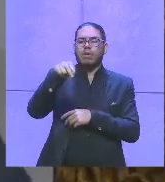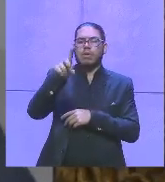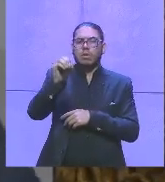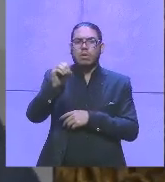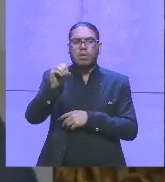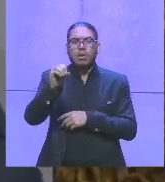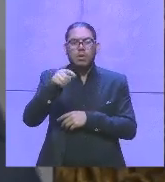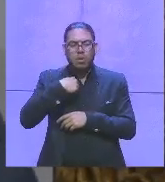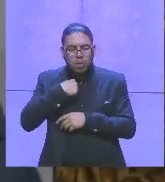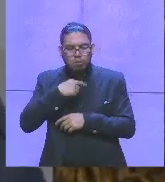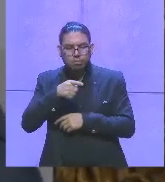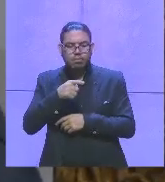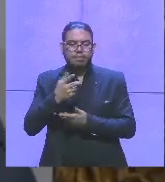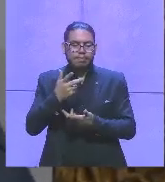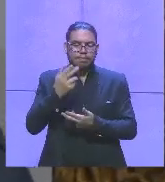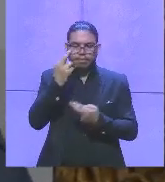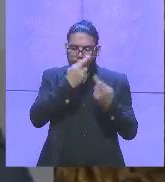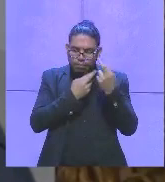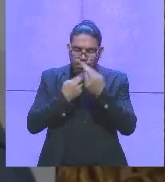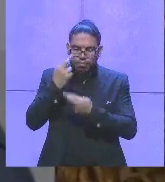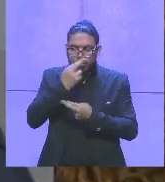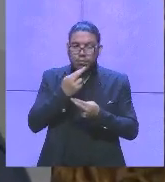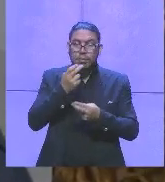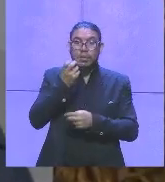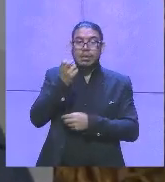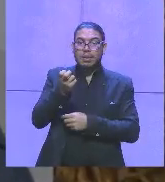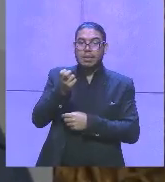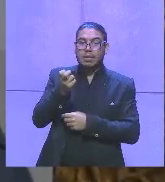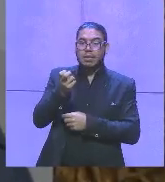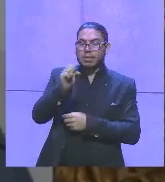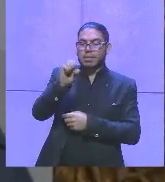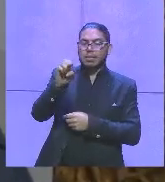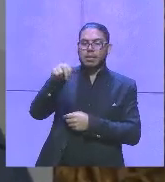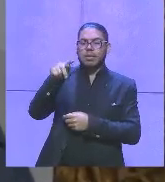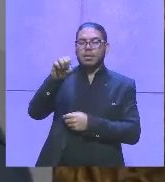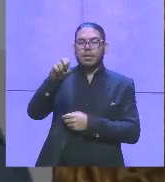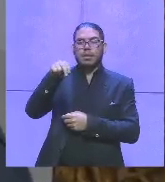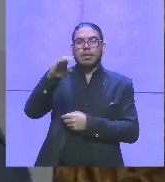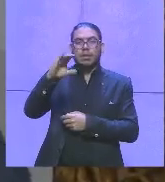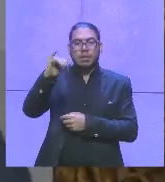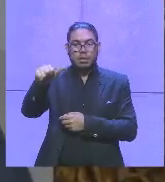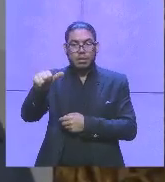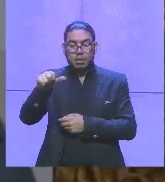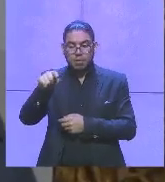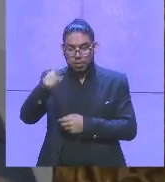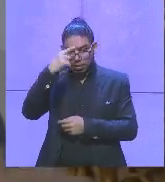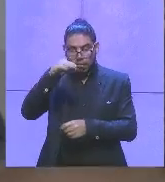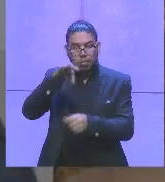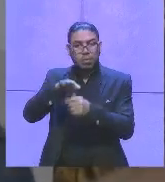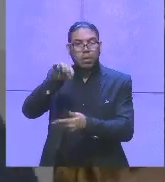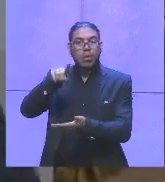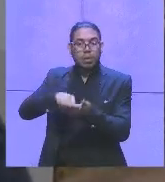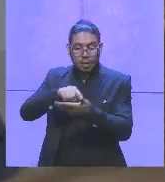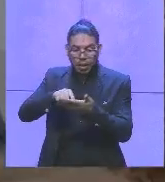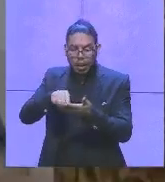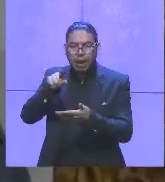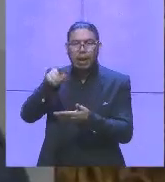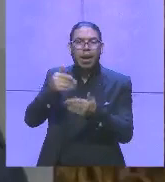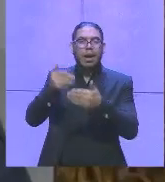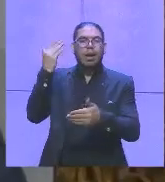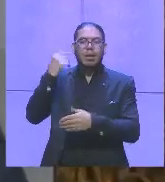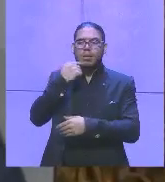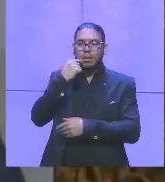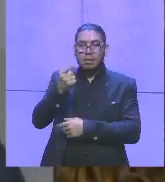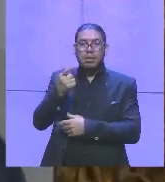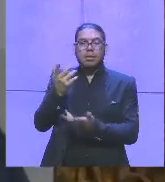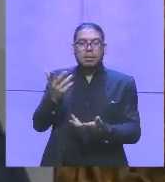a propósito de la revisión de sentencias electorales. Y pues él llegó a hablar de la sentencia que estaba presumiendo